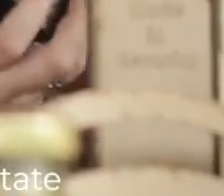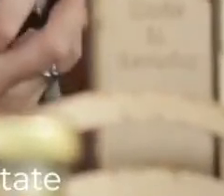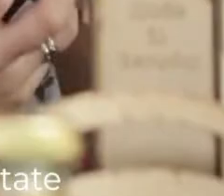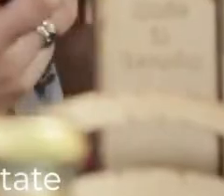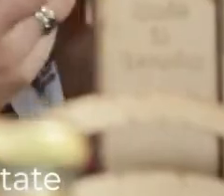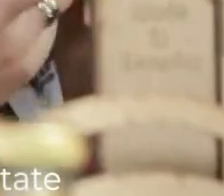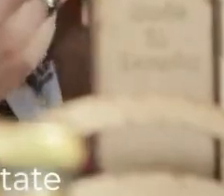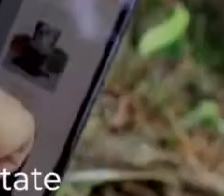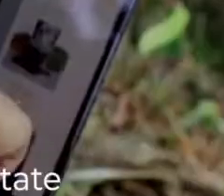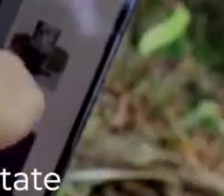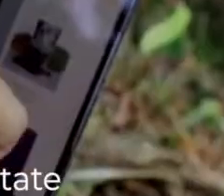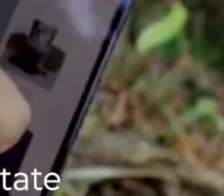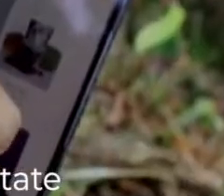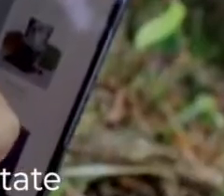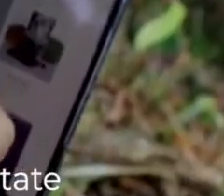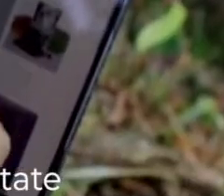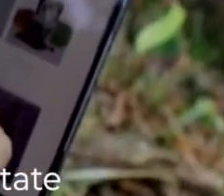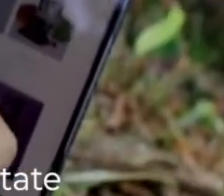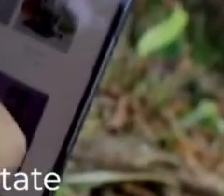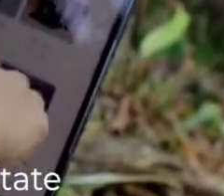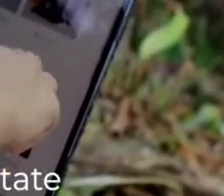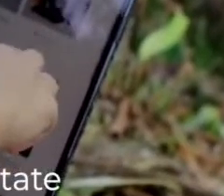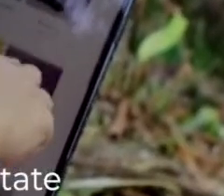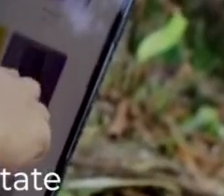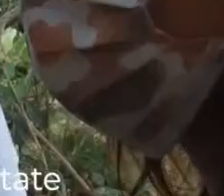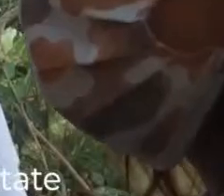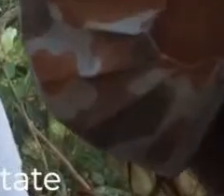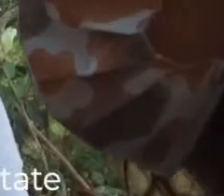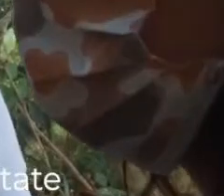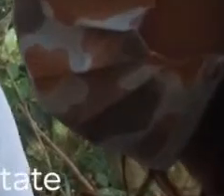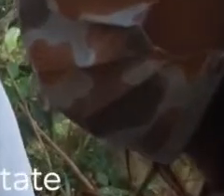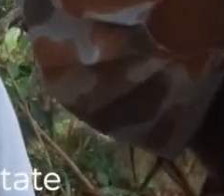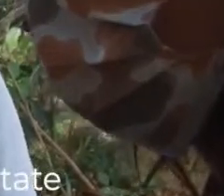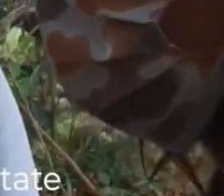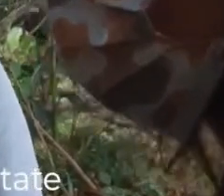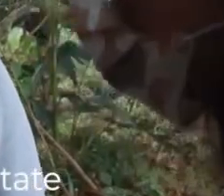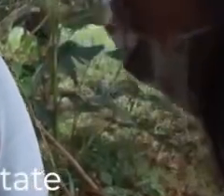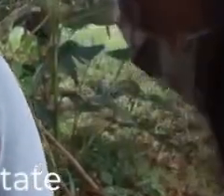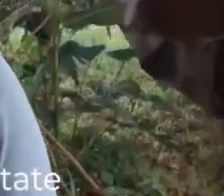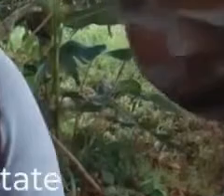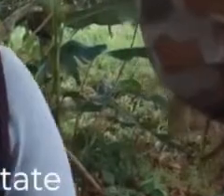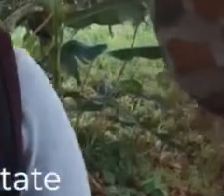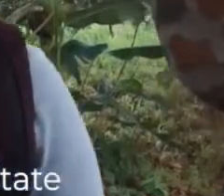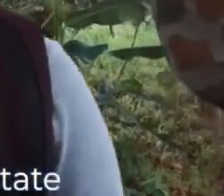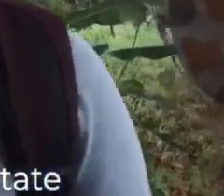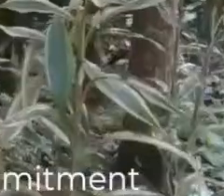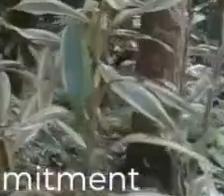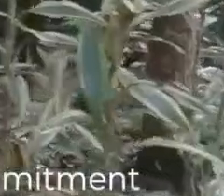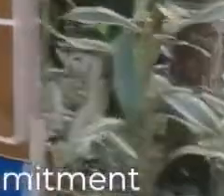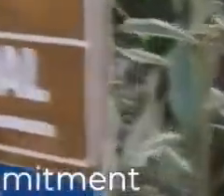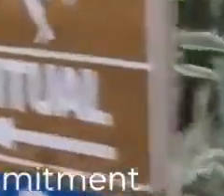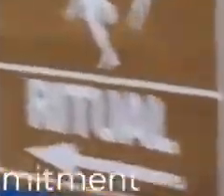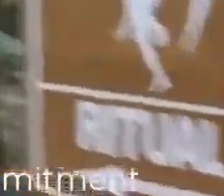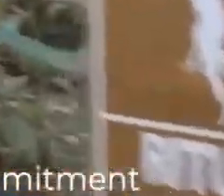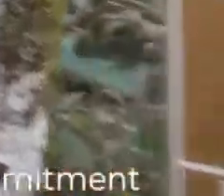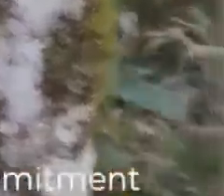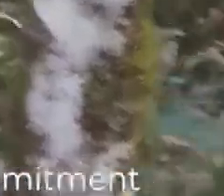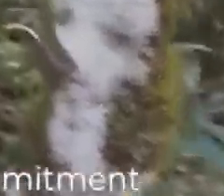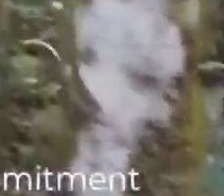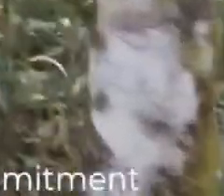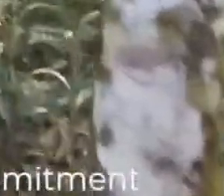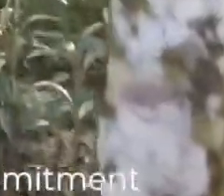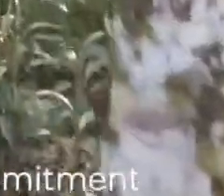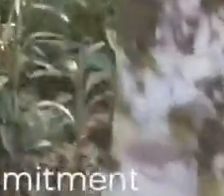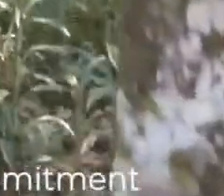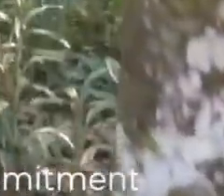mecanismos financieros innovadores que facilitan la inversión y las alianzas público-privadas apoyadas por la